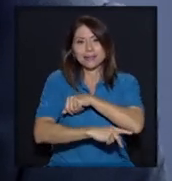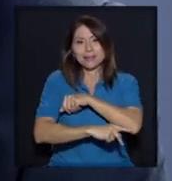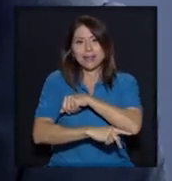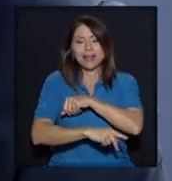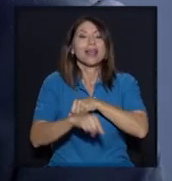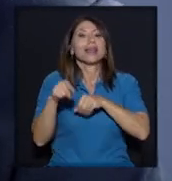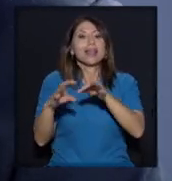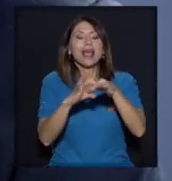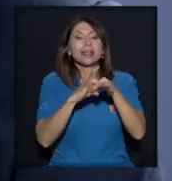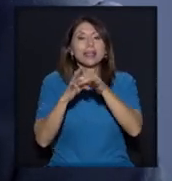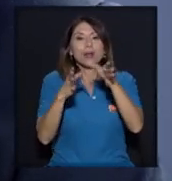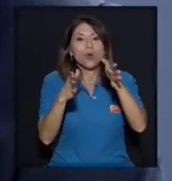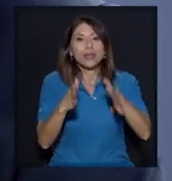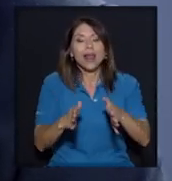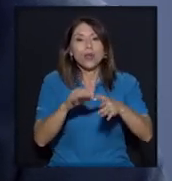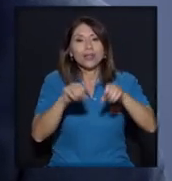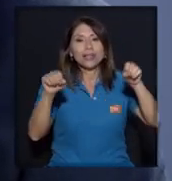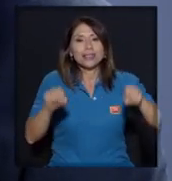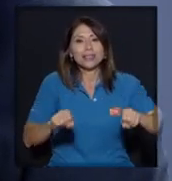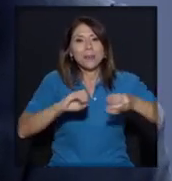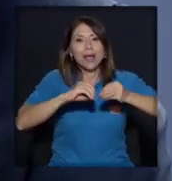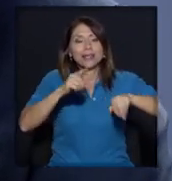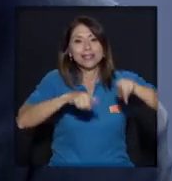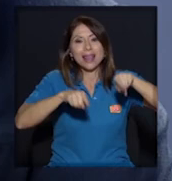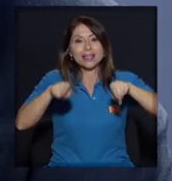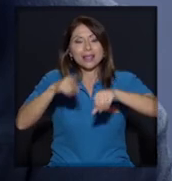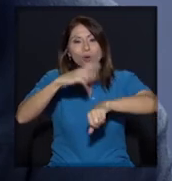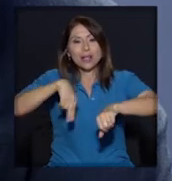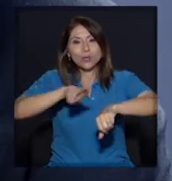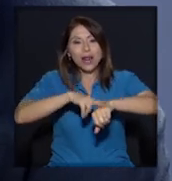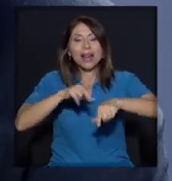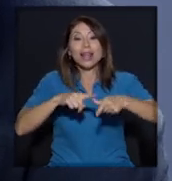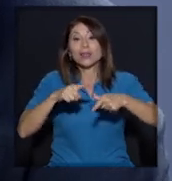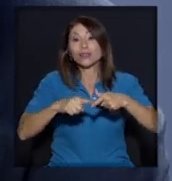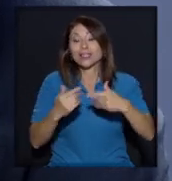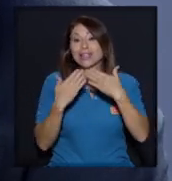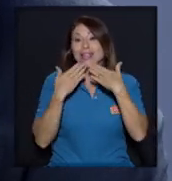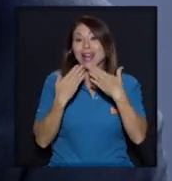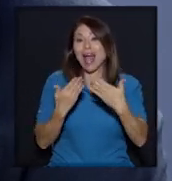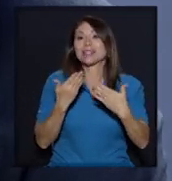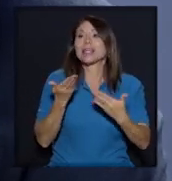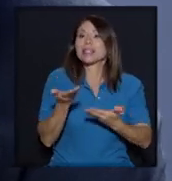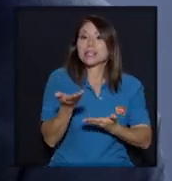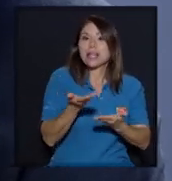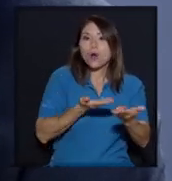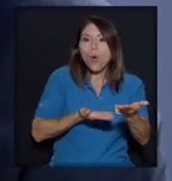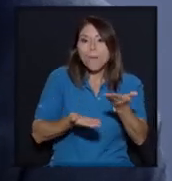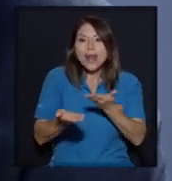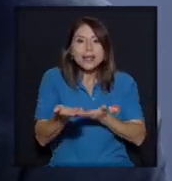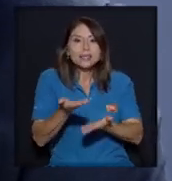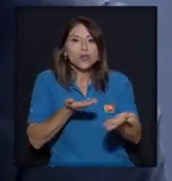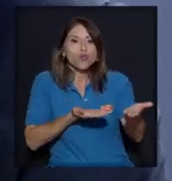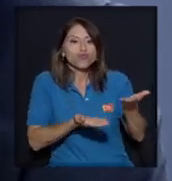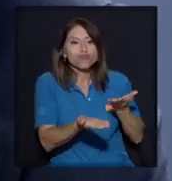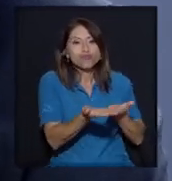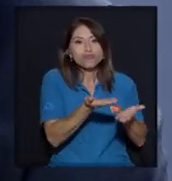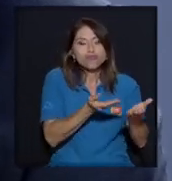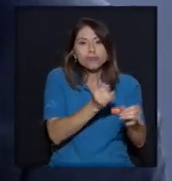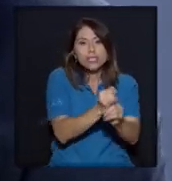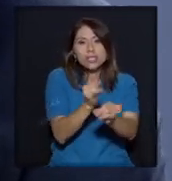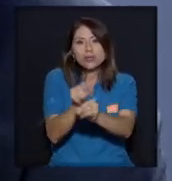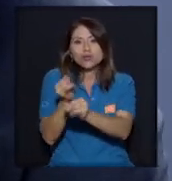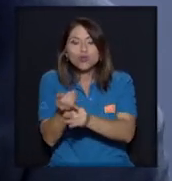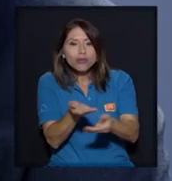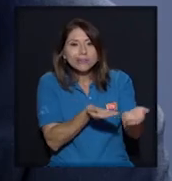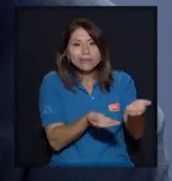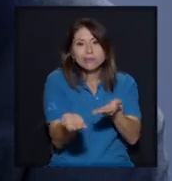el coordinador del Sistema Estadístico Nacional. Entonces, es gracias a esta cooperación que hay entre las instituciones que pudimos